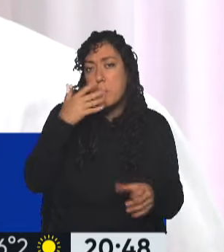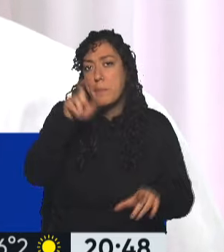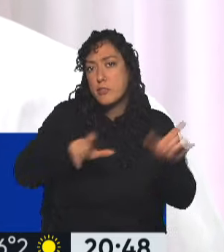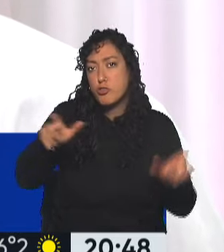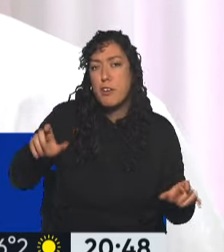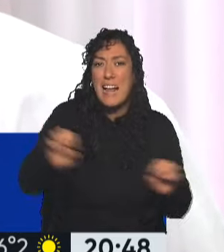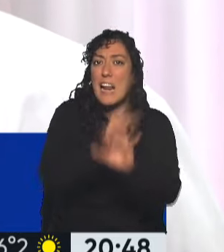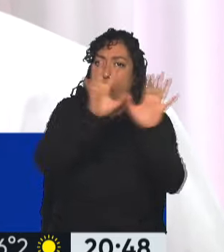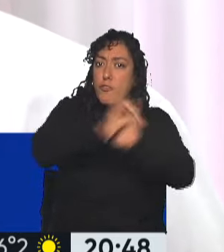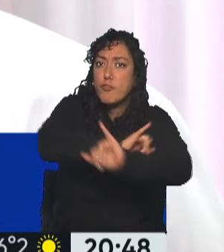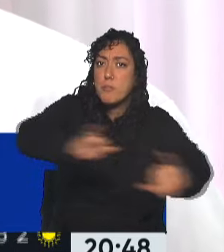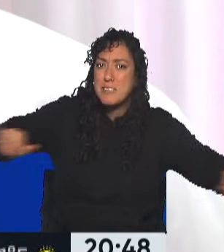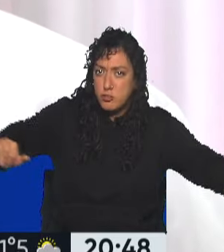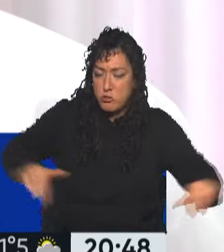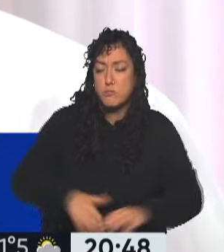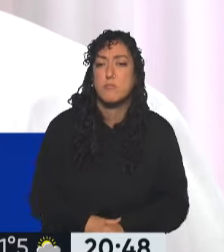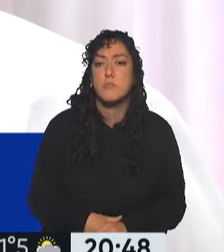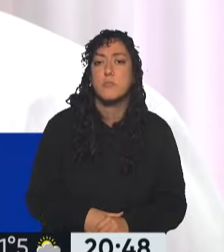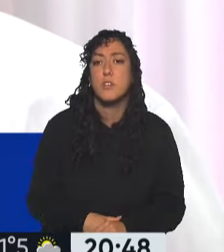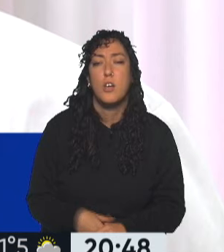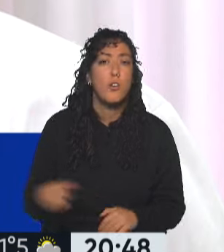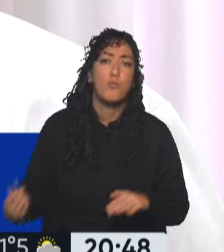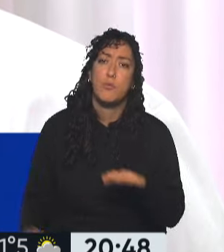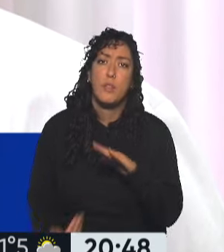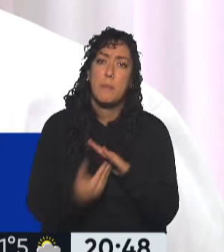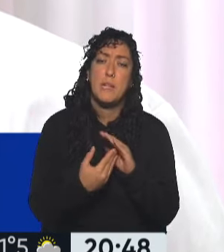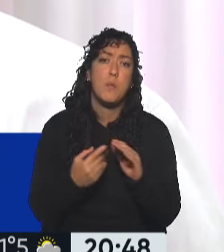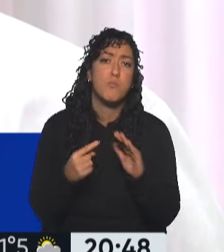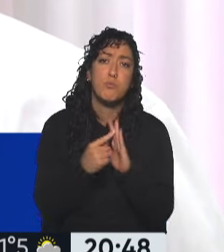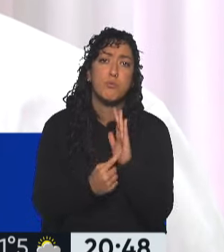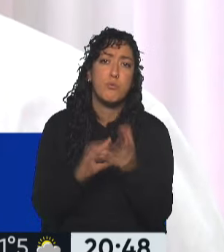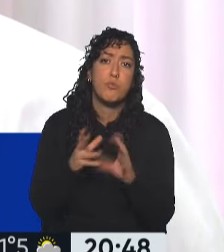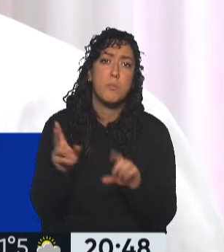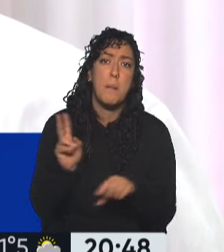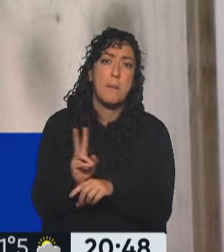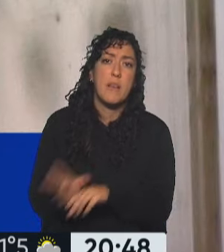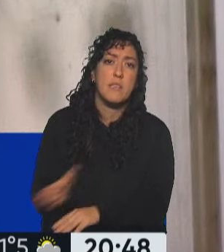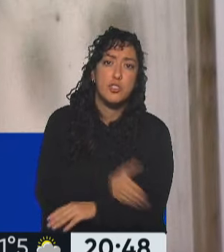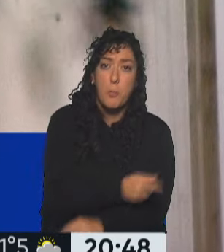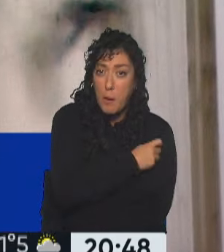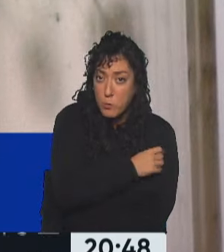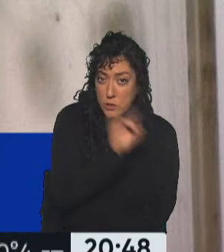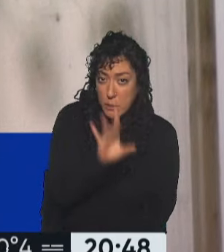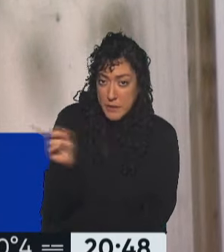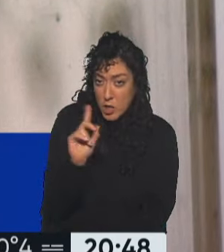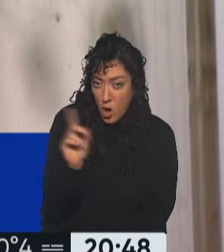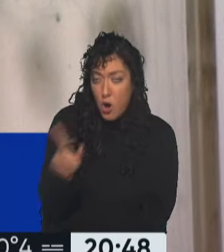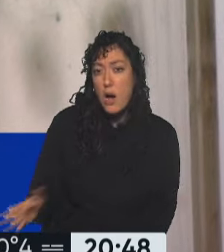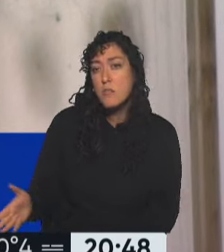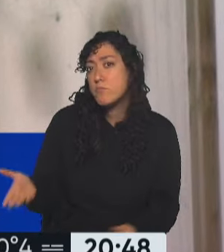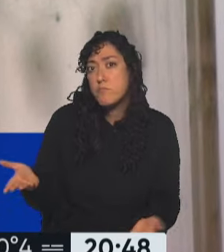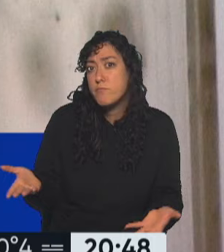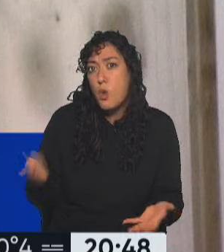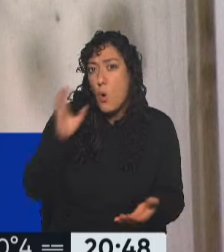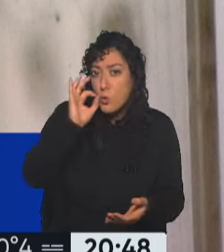información clara. Y fundamentalmente las pautas de prevención que no se agotan en la vacuna y que hay que empezarlas a hacer prácticamente